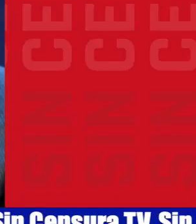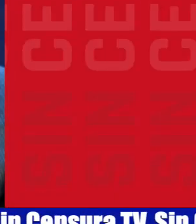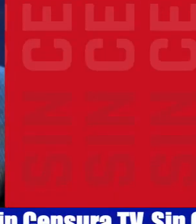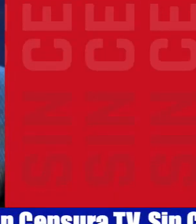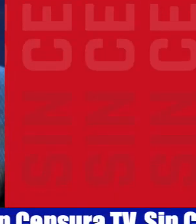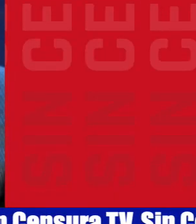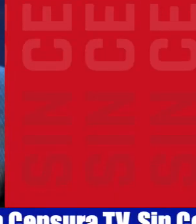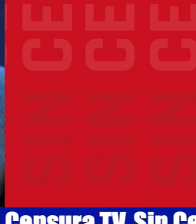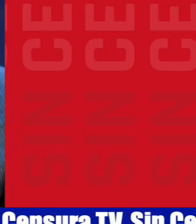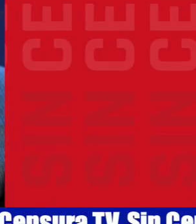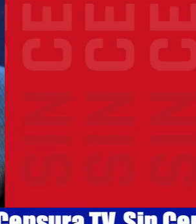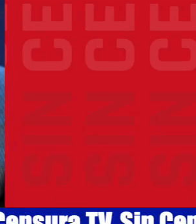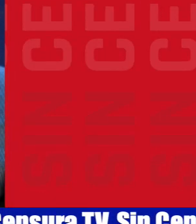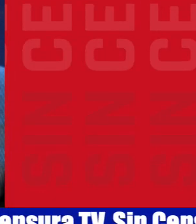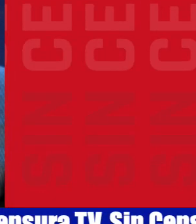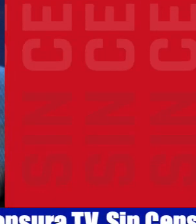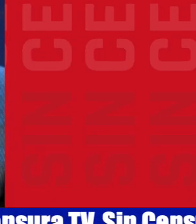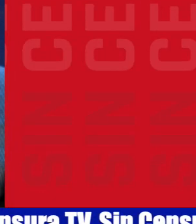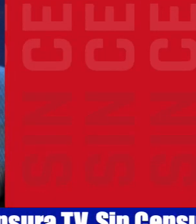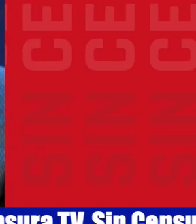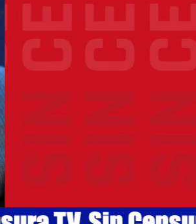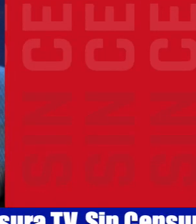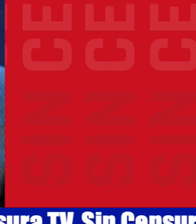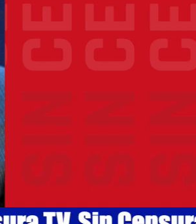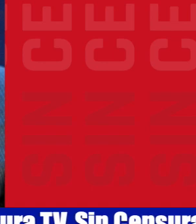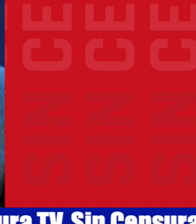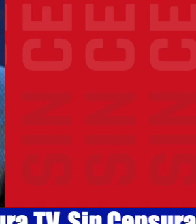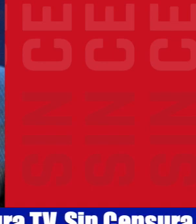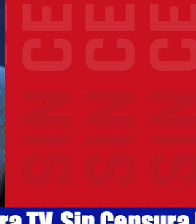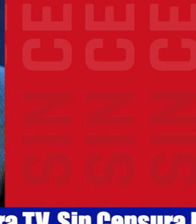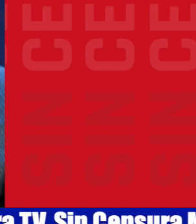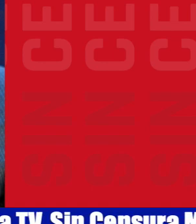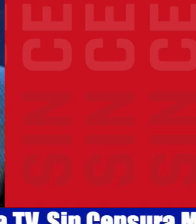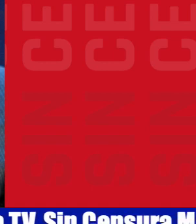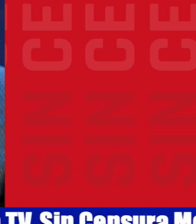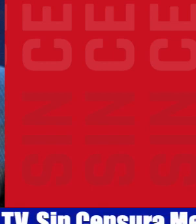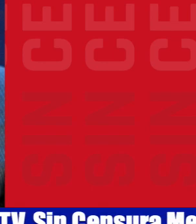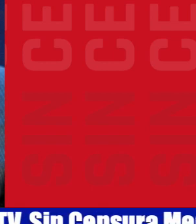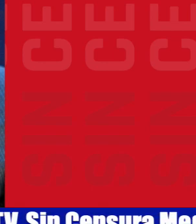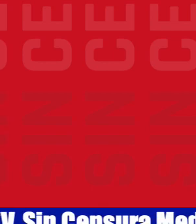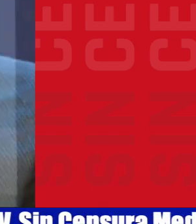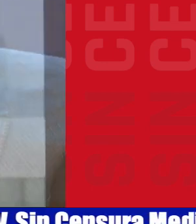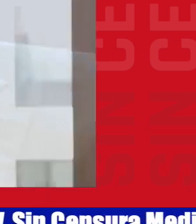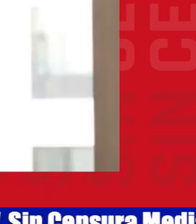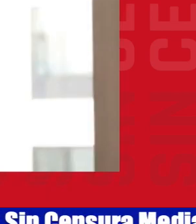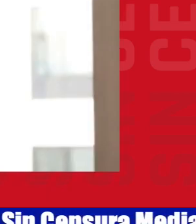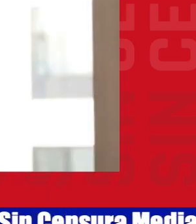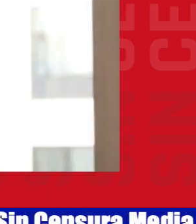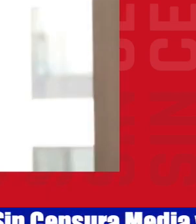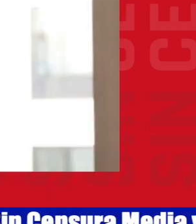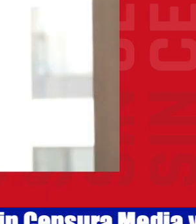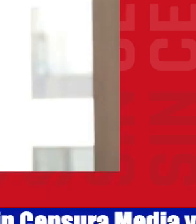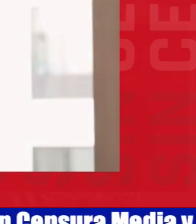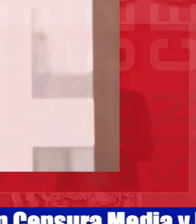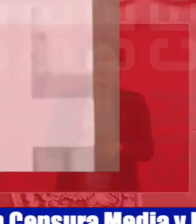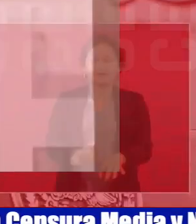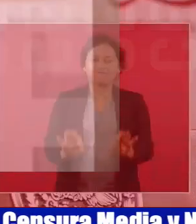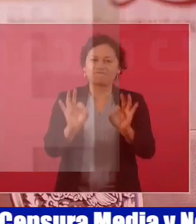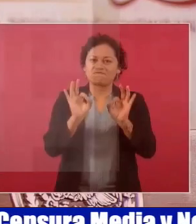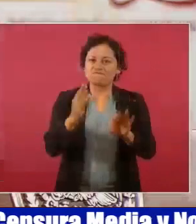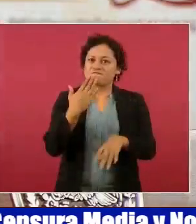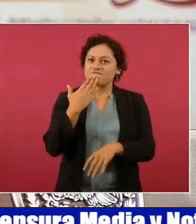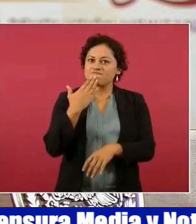decía de esos 20 minutos, le dijo el presidente pues que tuvieran confianza, que no se preocuparan, pero el presidente López Obrador, en ese entonces